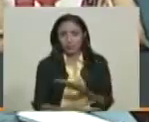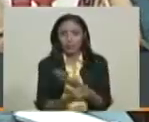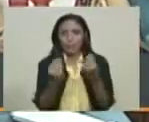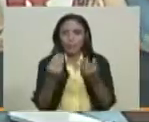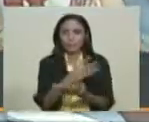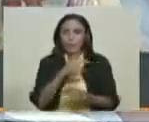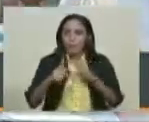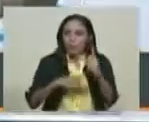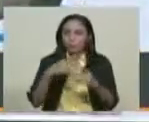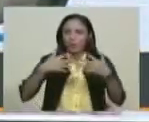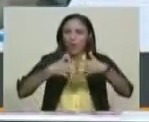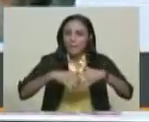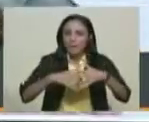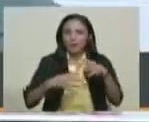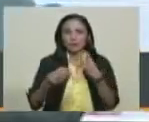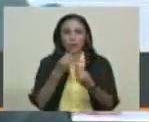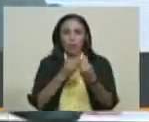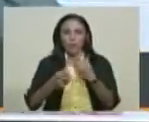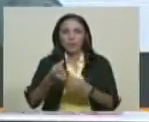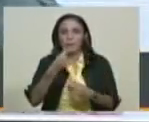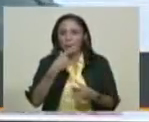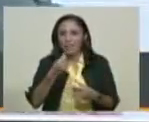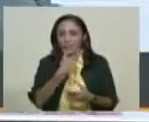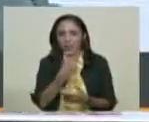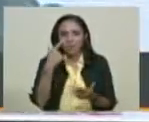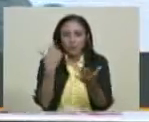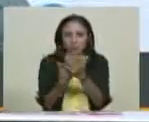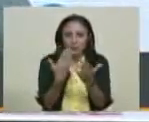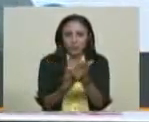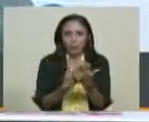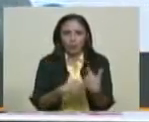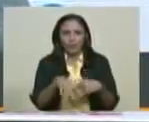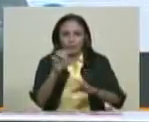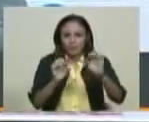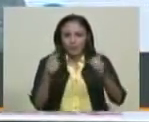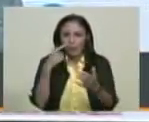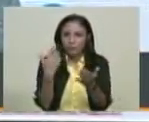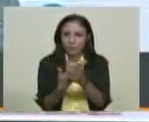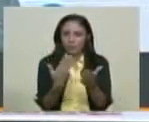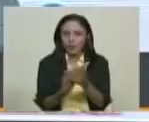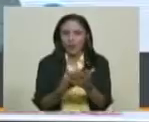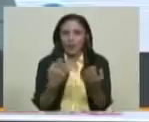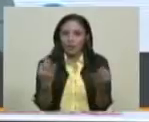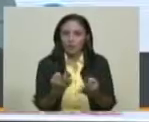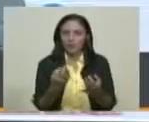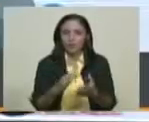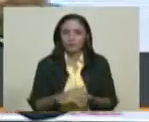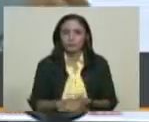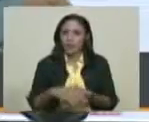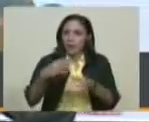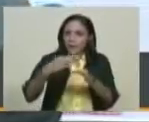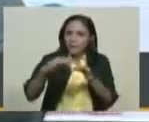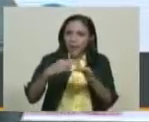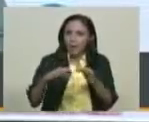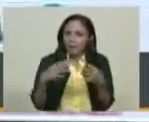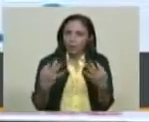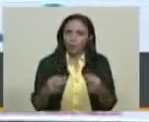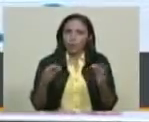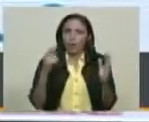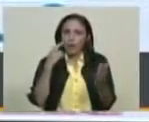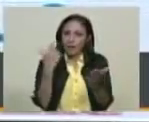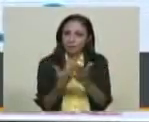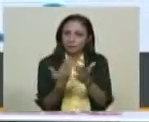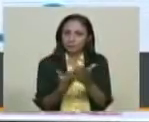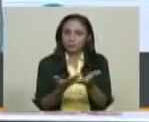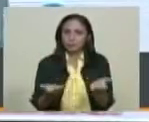en producción industrial, en alimentos. Que se vea la riqueza en Petro, que se vea en